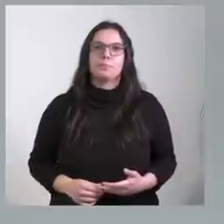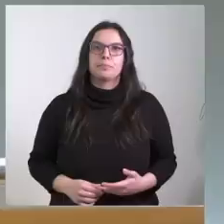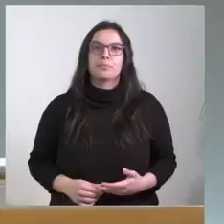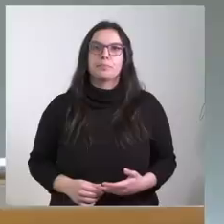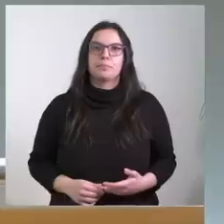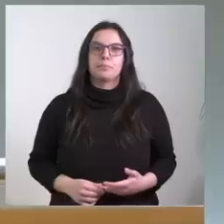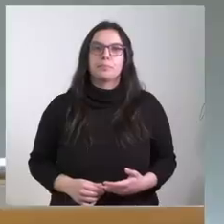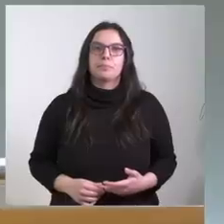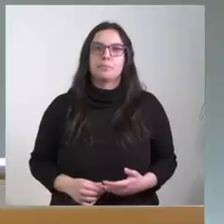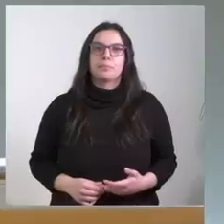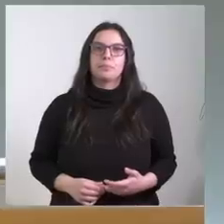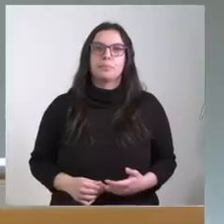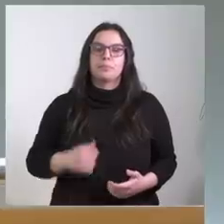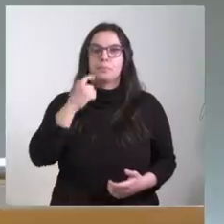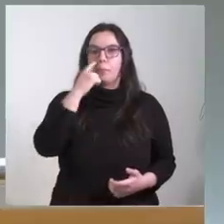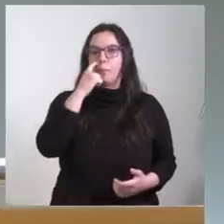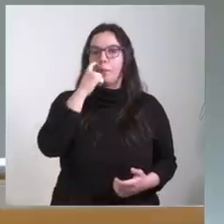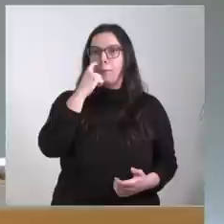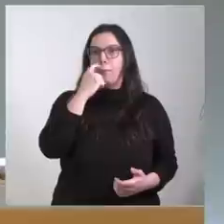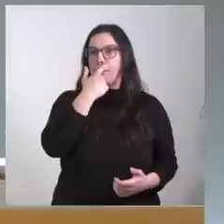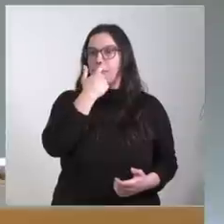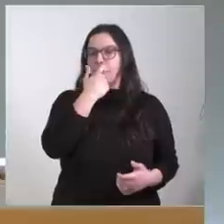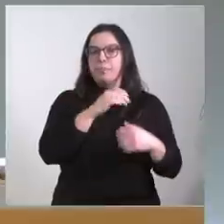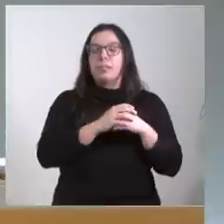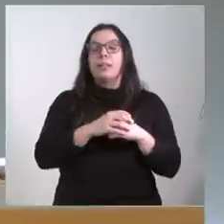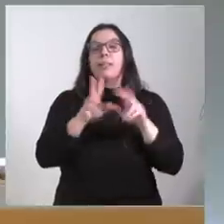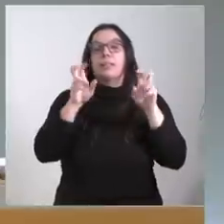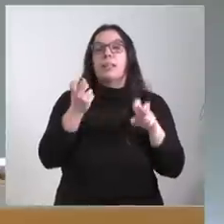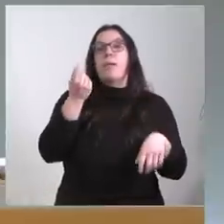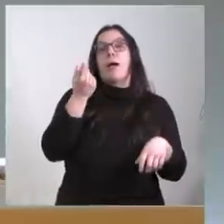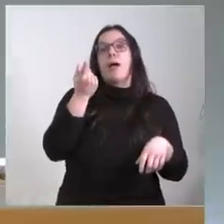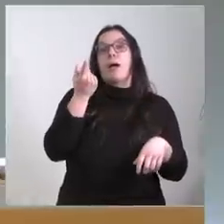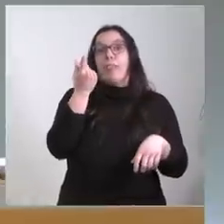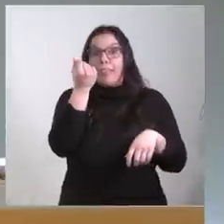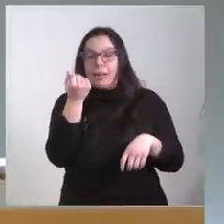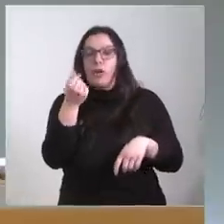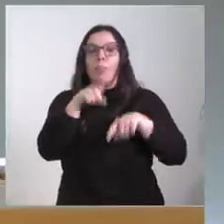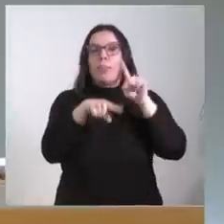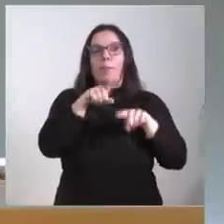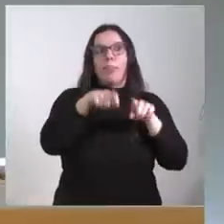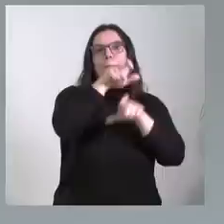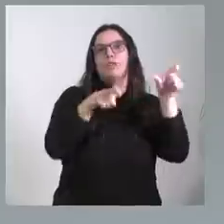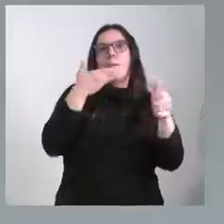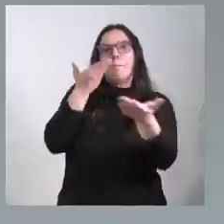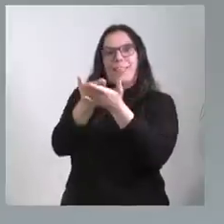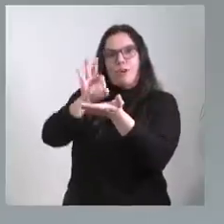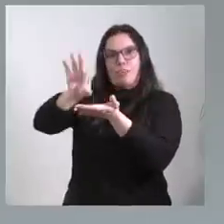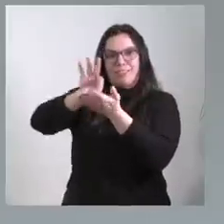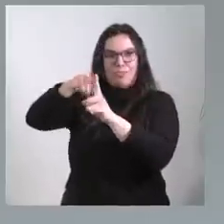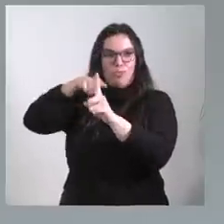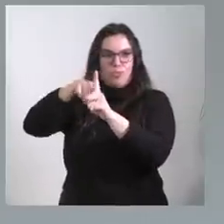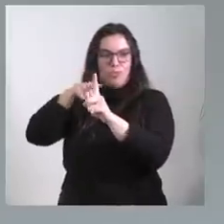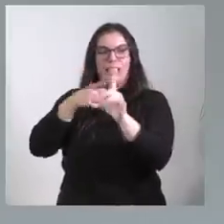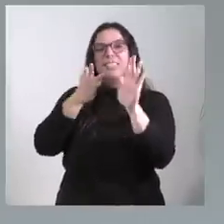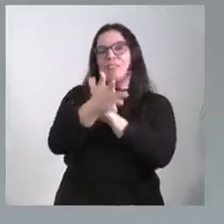Sí aquí la cuantificación económica va a depender en gran parte de la utilización del servicio Como se ha dicho Aquí ya no se trata solo de que sea